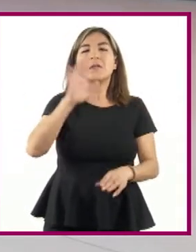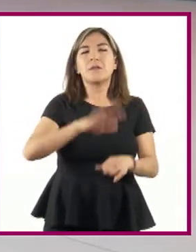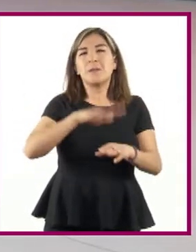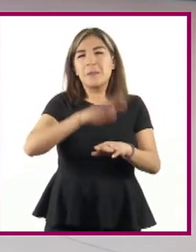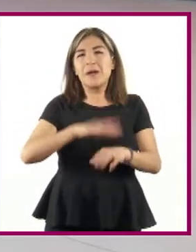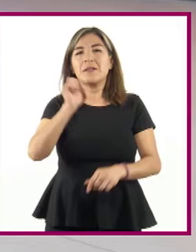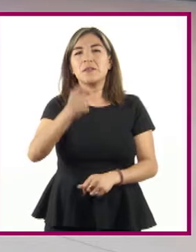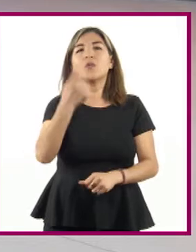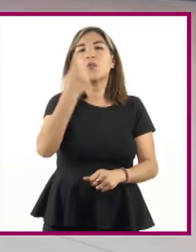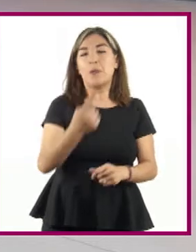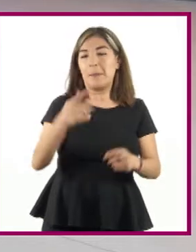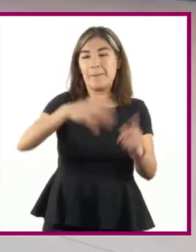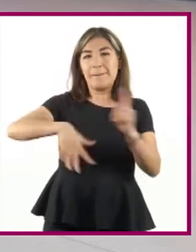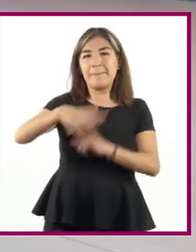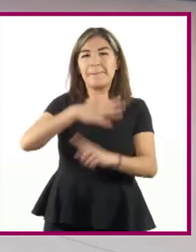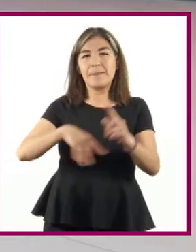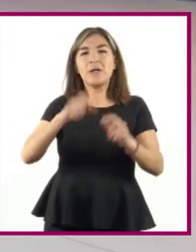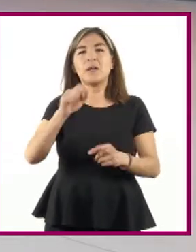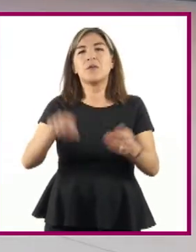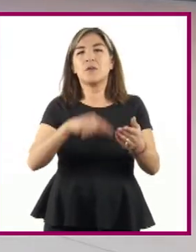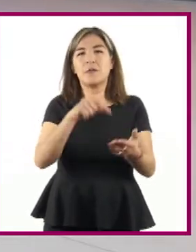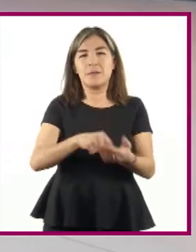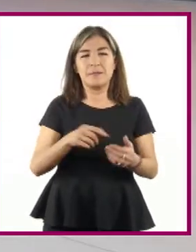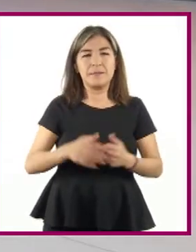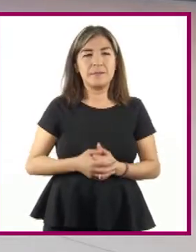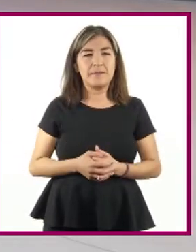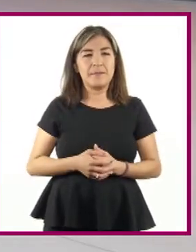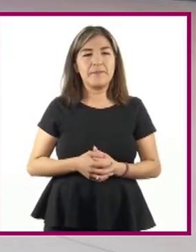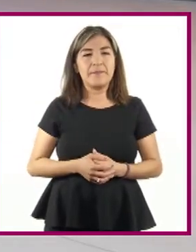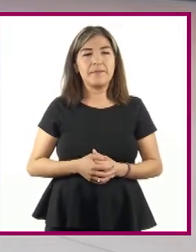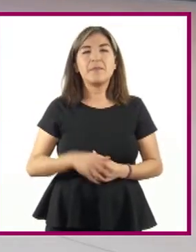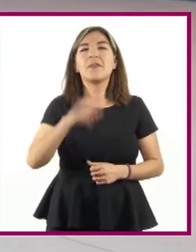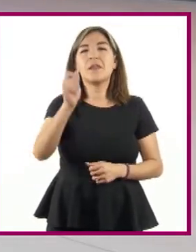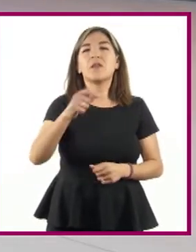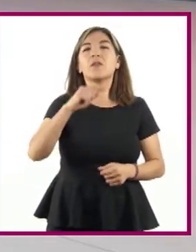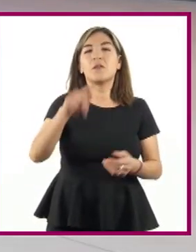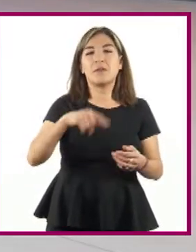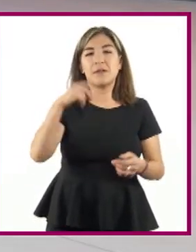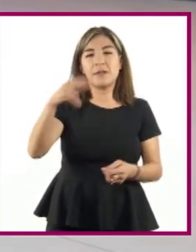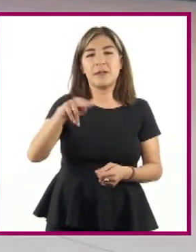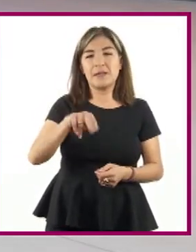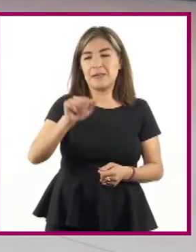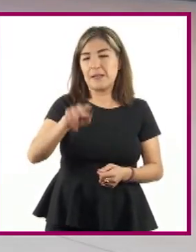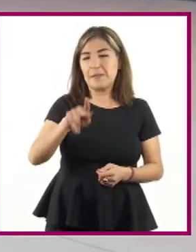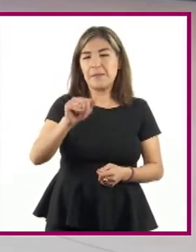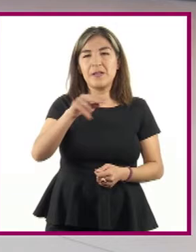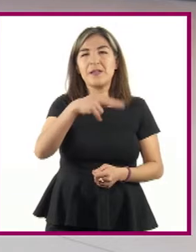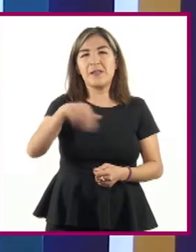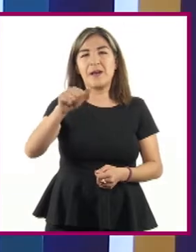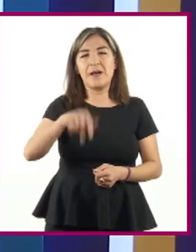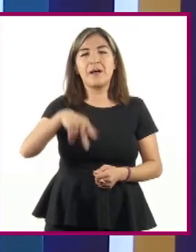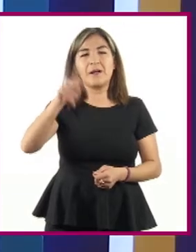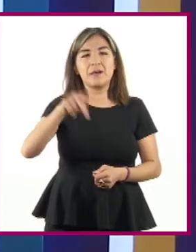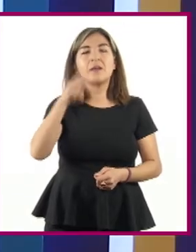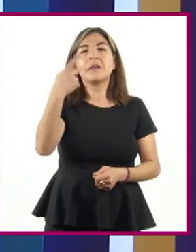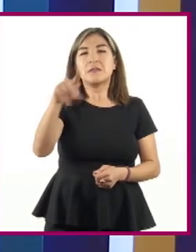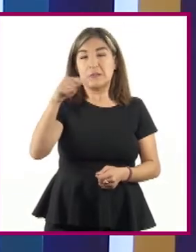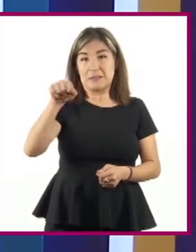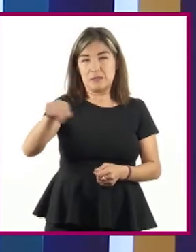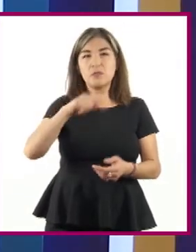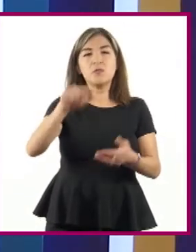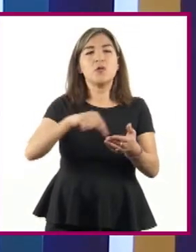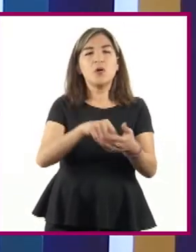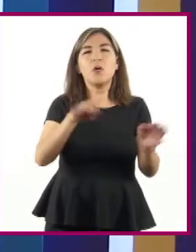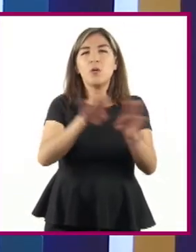de una población denominada Acajay, pertenecientes a la provincia de Napiniaca. Ellos eran expertos en